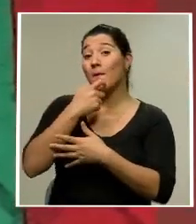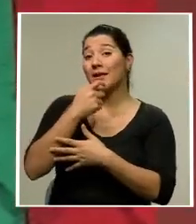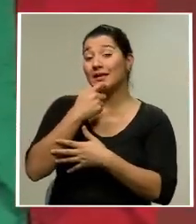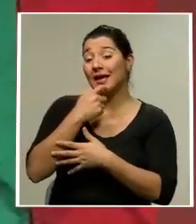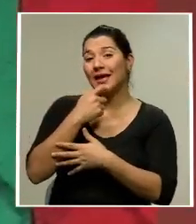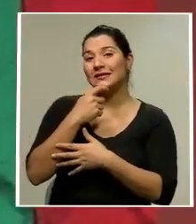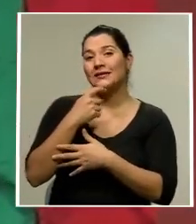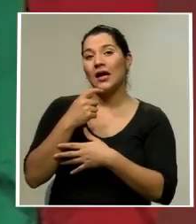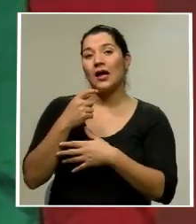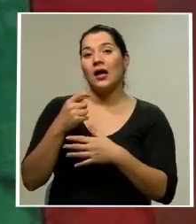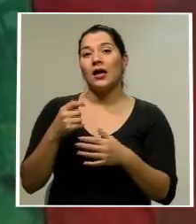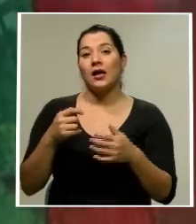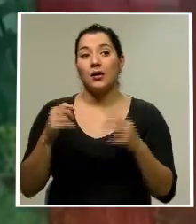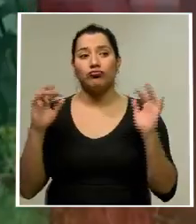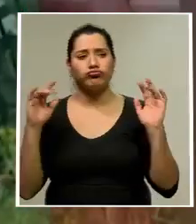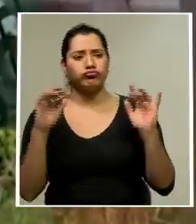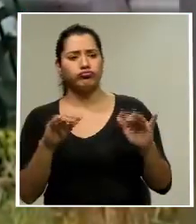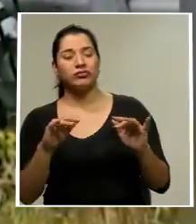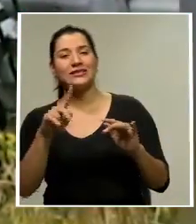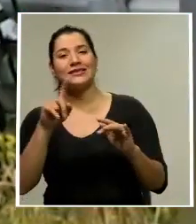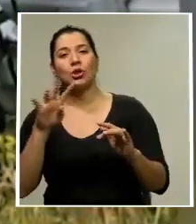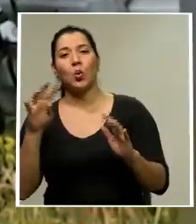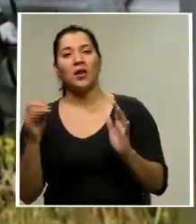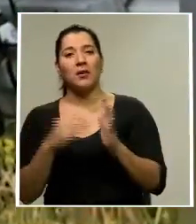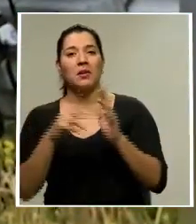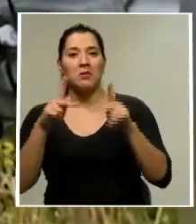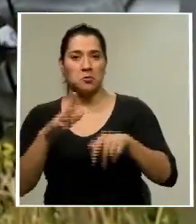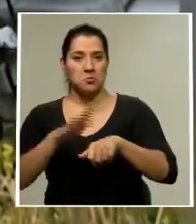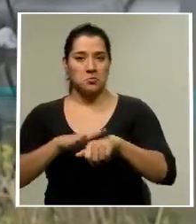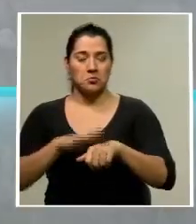ante 140.000 espectadores.